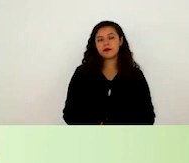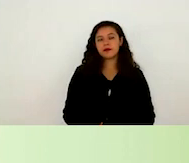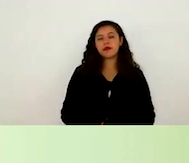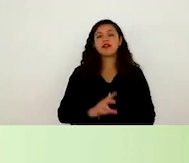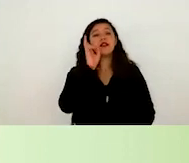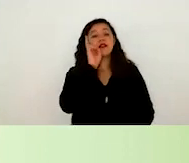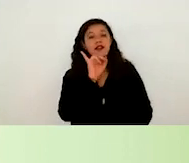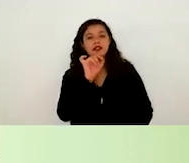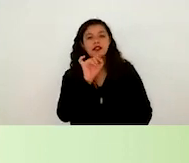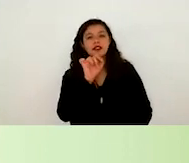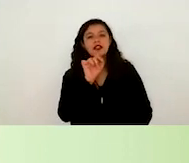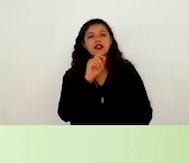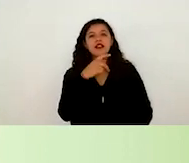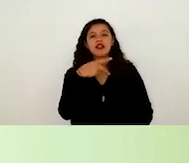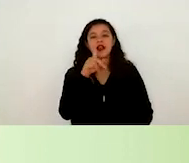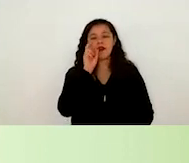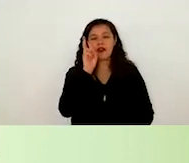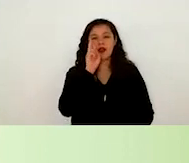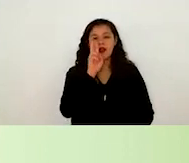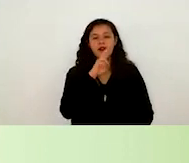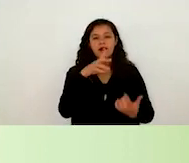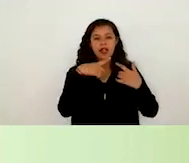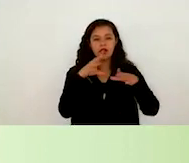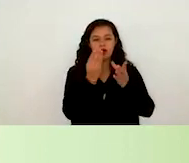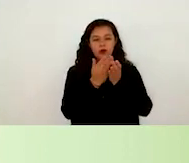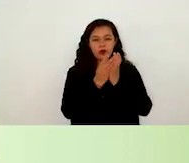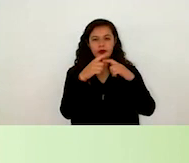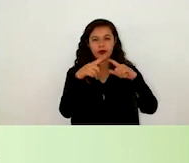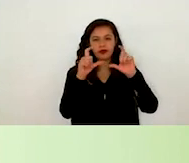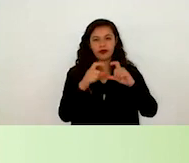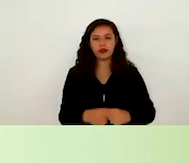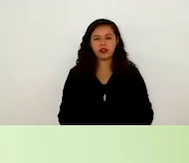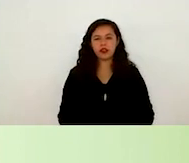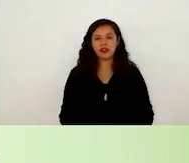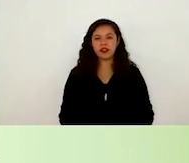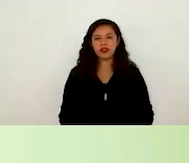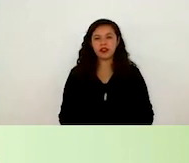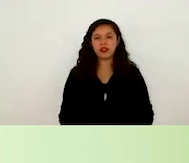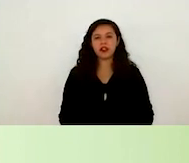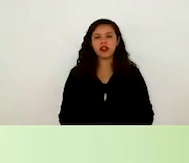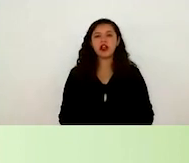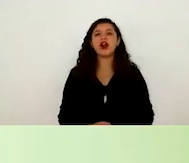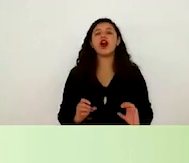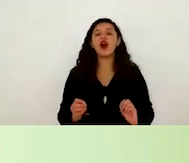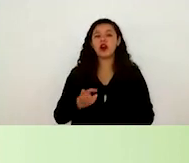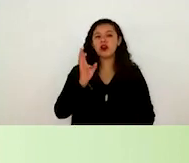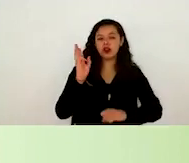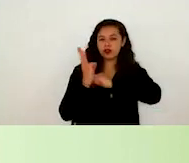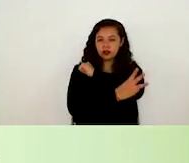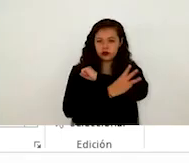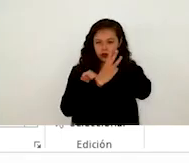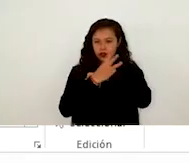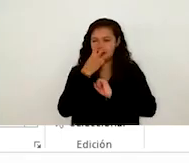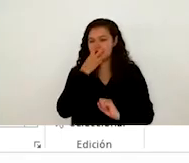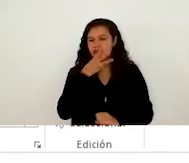si se vela una carpeta se ve la carpeta usual en la hoja del word no se ve en la